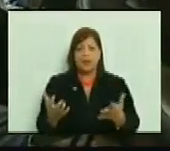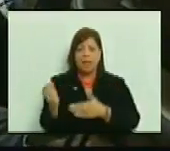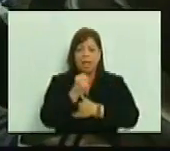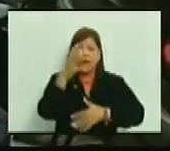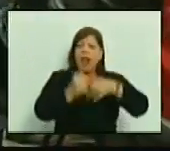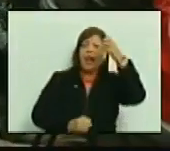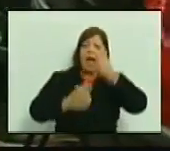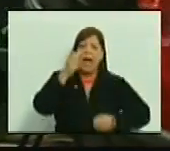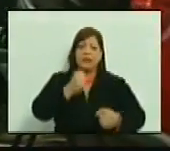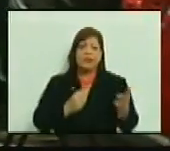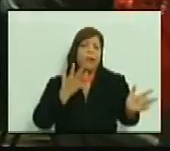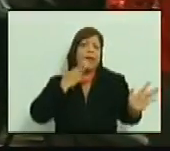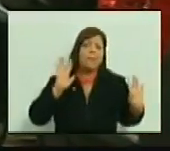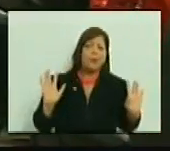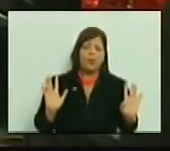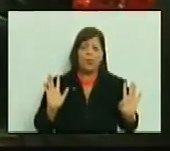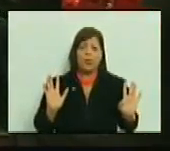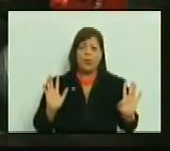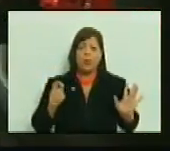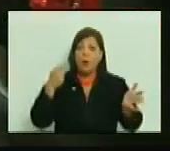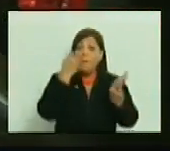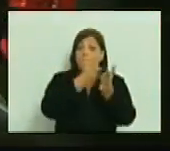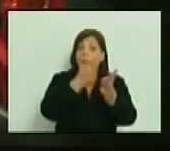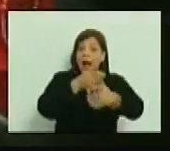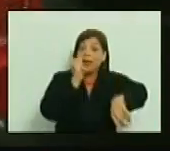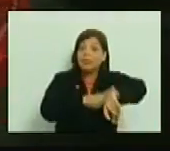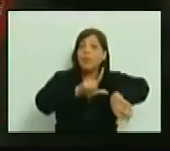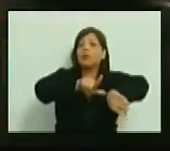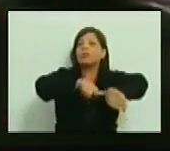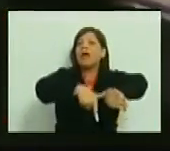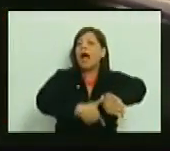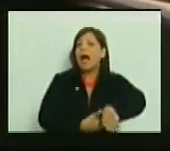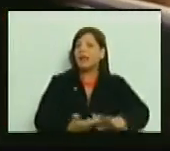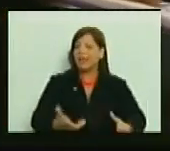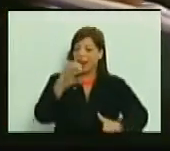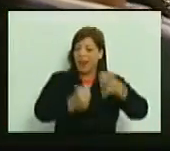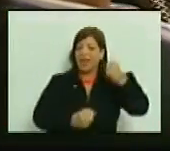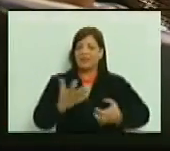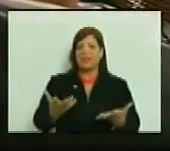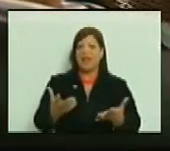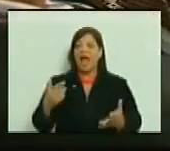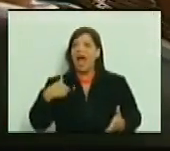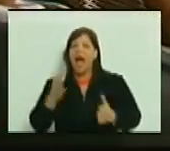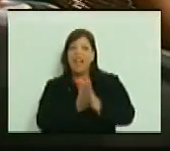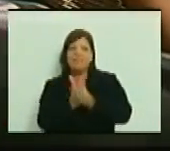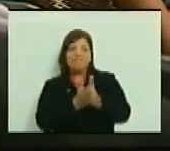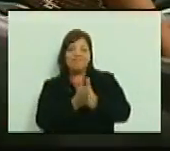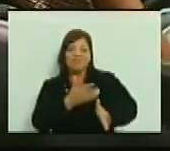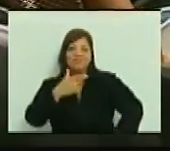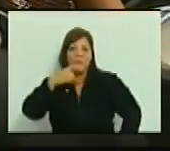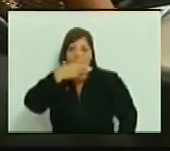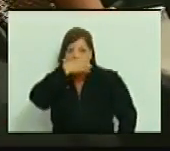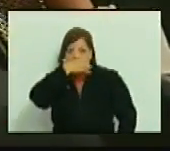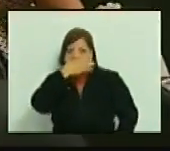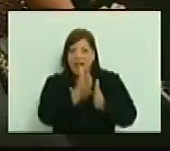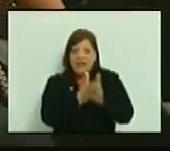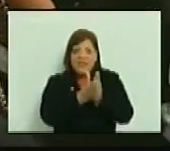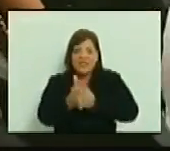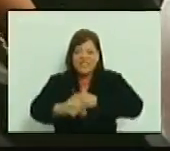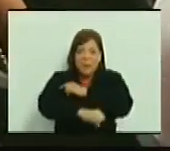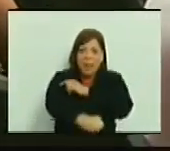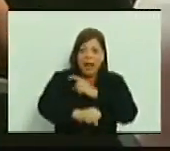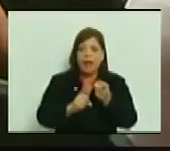Los Andes no le pagamos a tiempo la leche, viene el privado y se la paga tres veces y nos